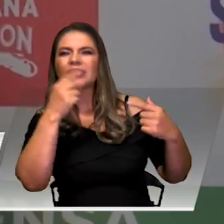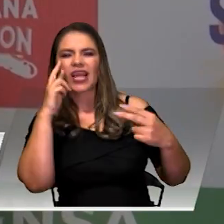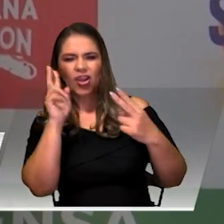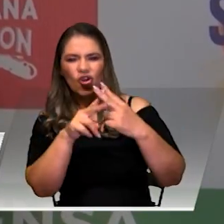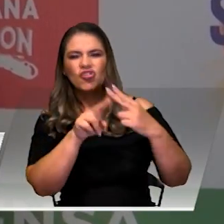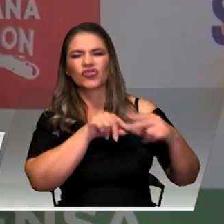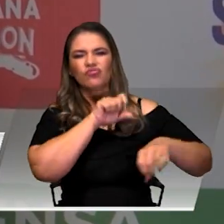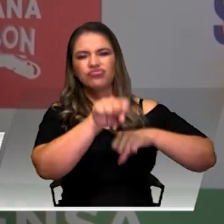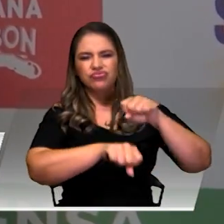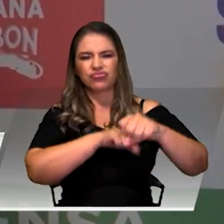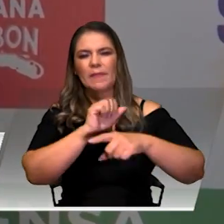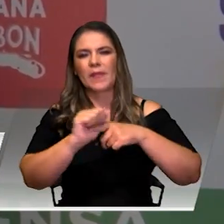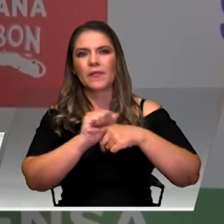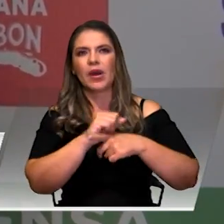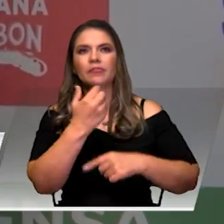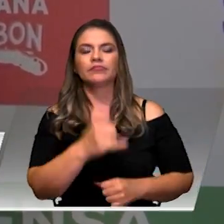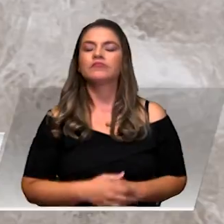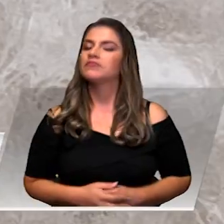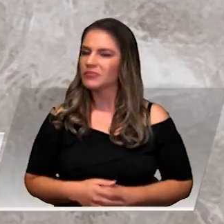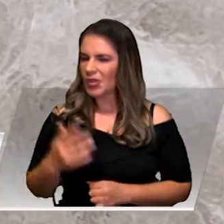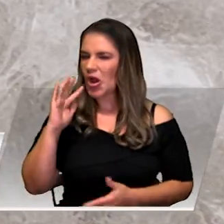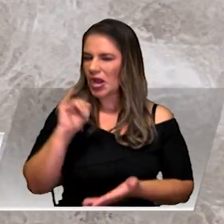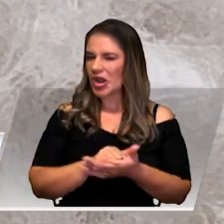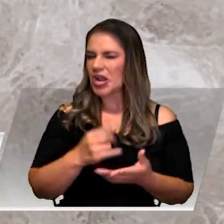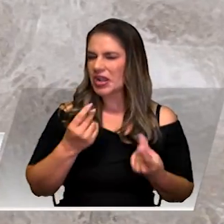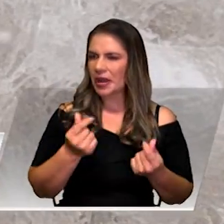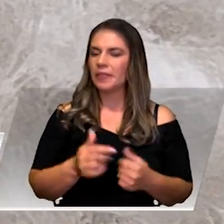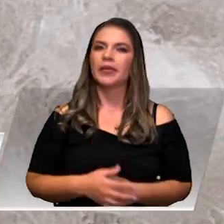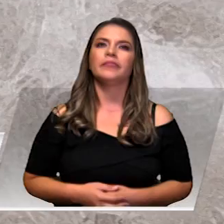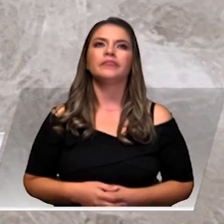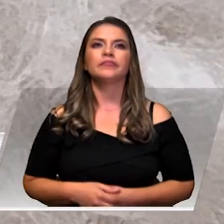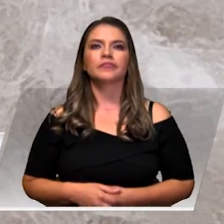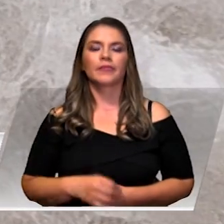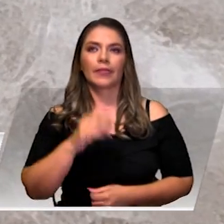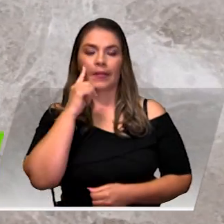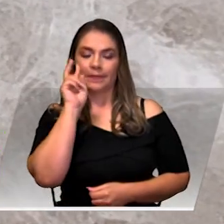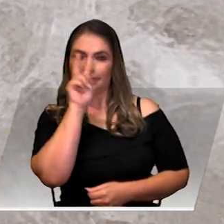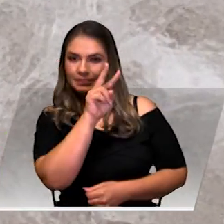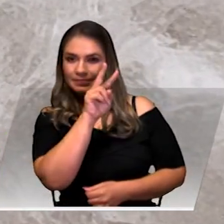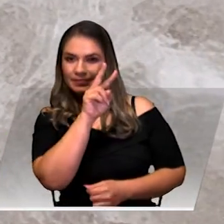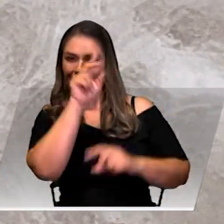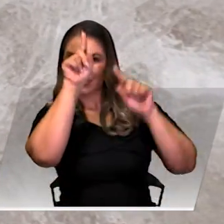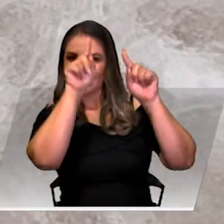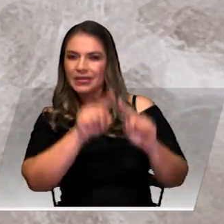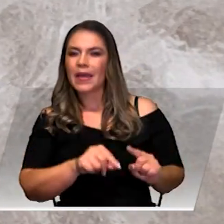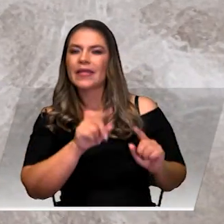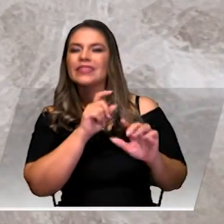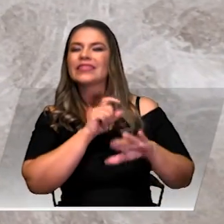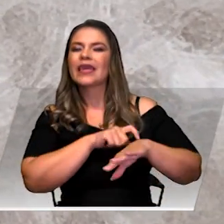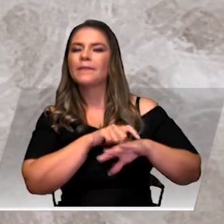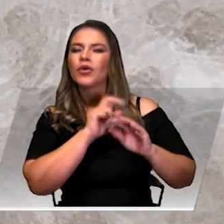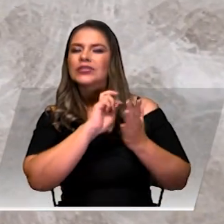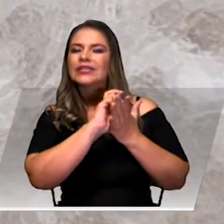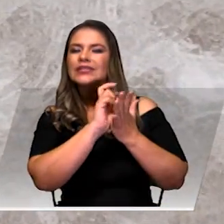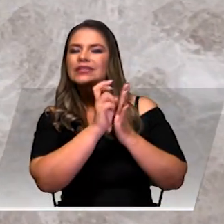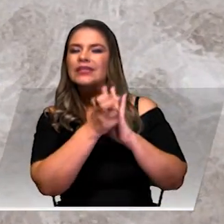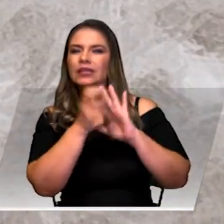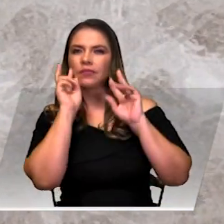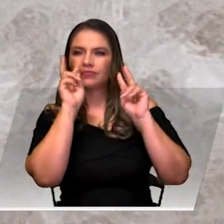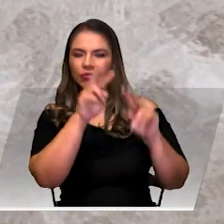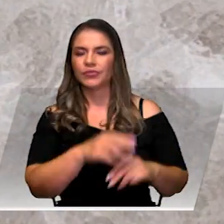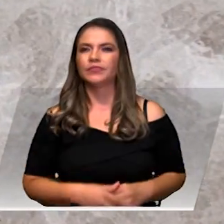etapa que creo que va a ser muy rápida. Hernández partirá con 21 segundos de ventaja sobre su coequipero Oscar Sevilla y